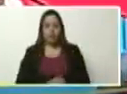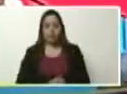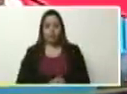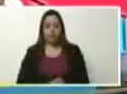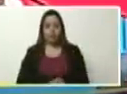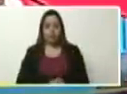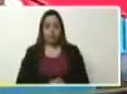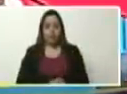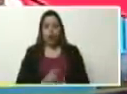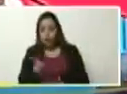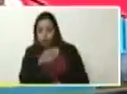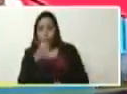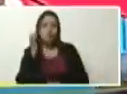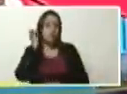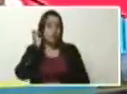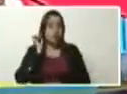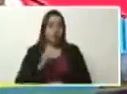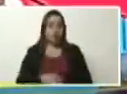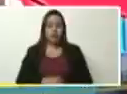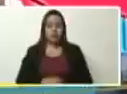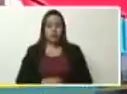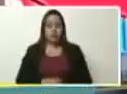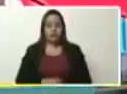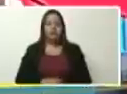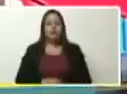Y ustedes, mujeres.